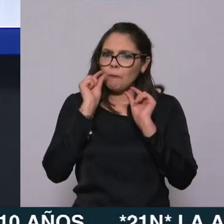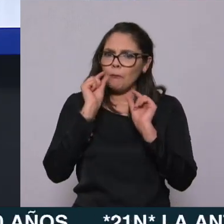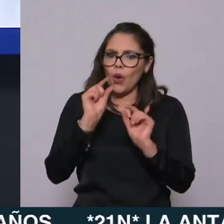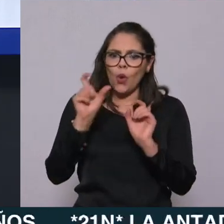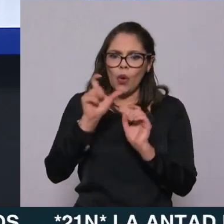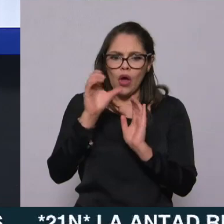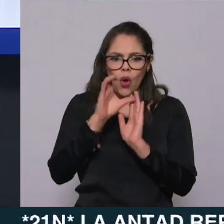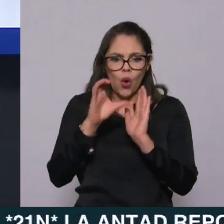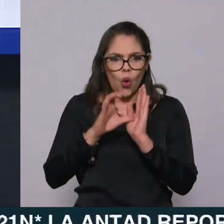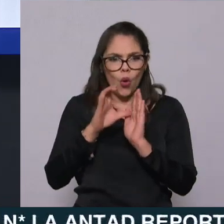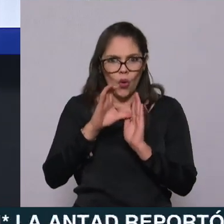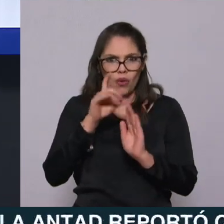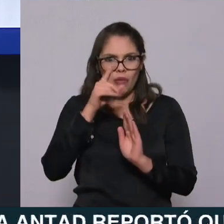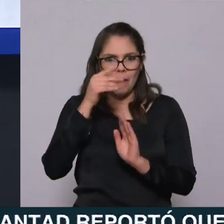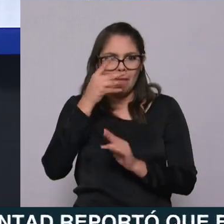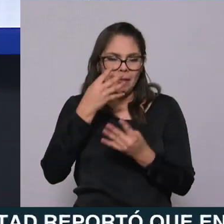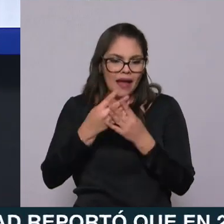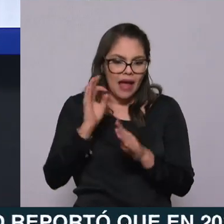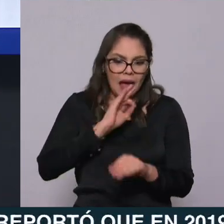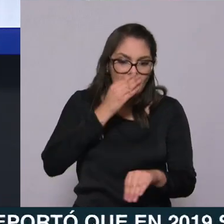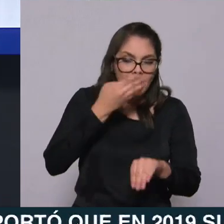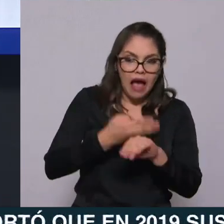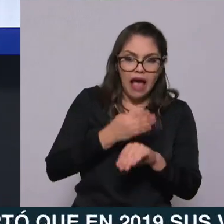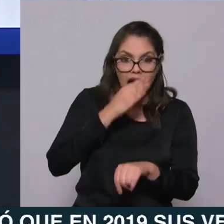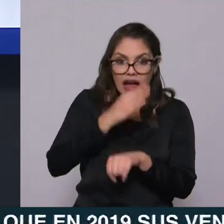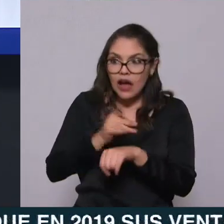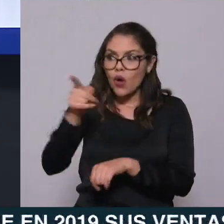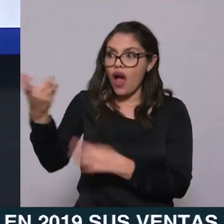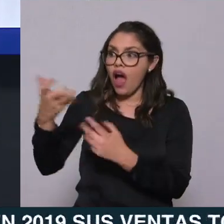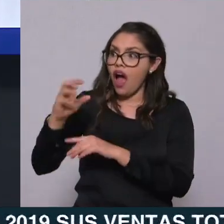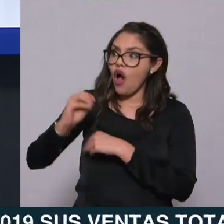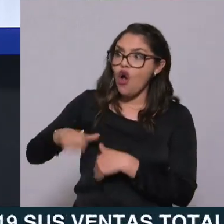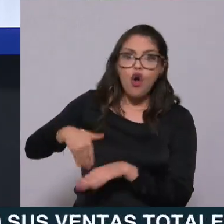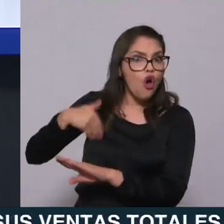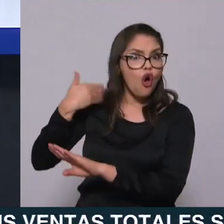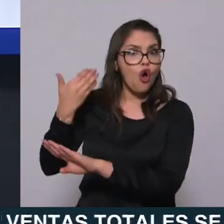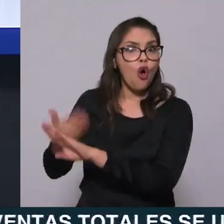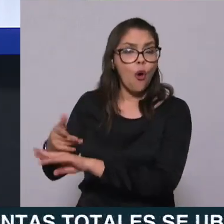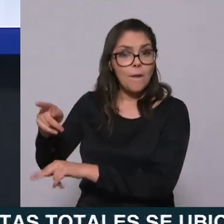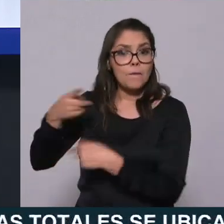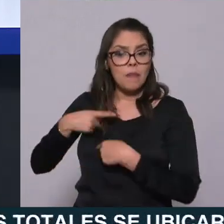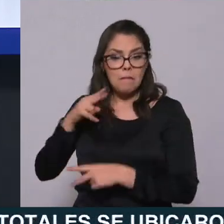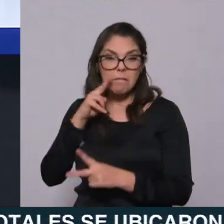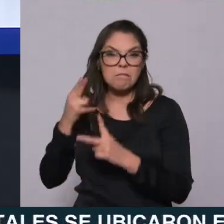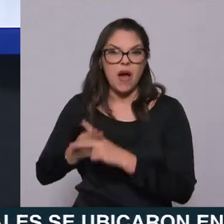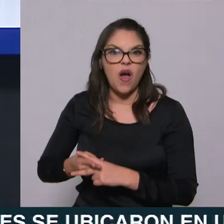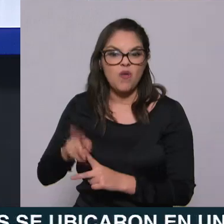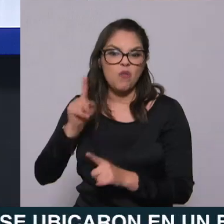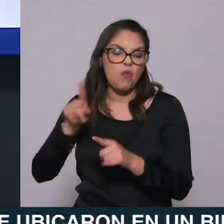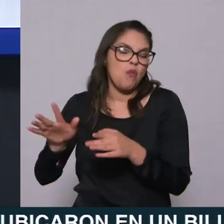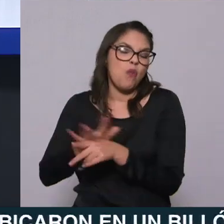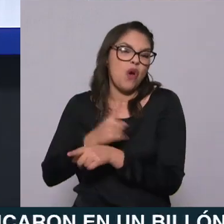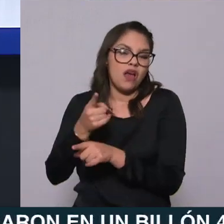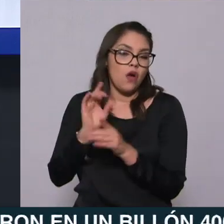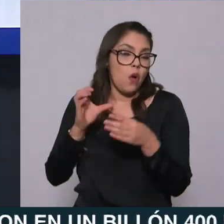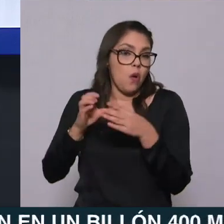pena por quien haga un homicidio de odio en contra de una persona LGBT. Estos